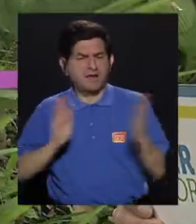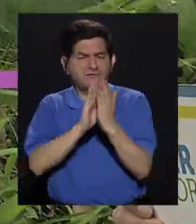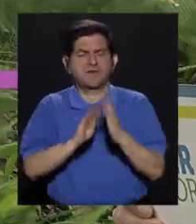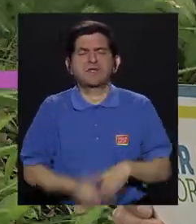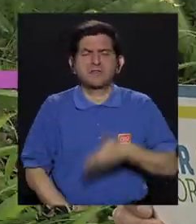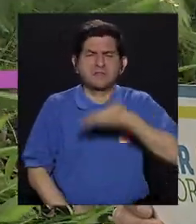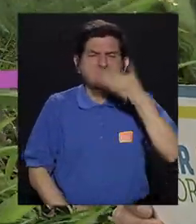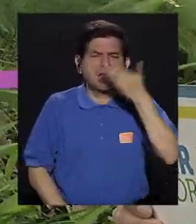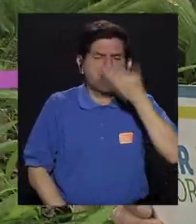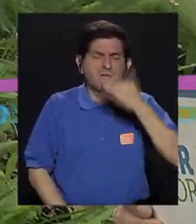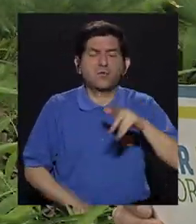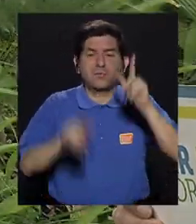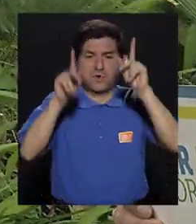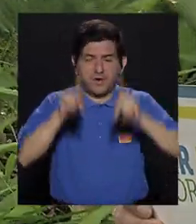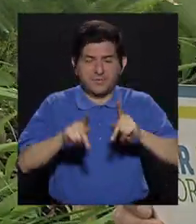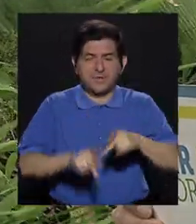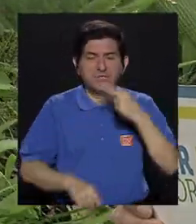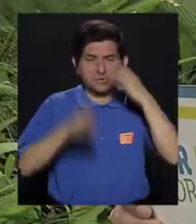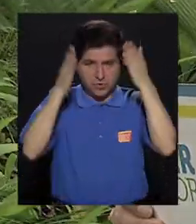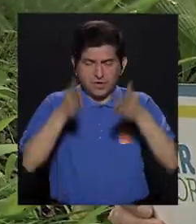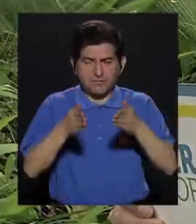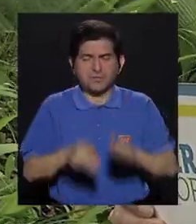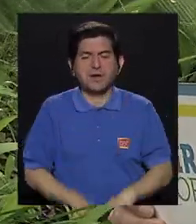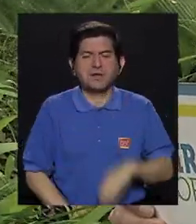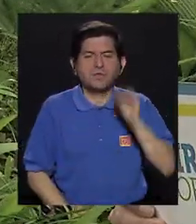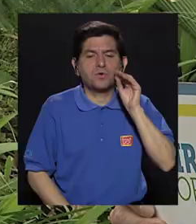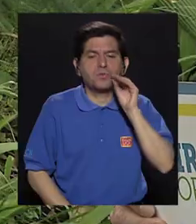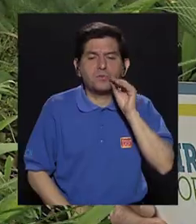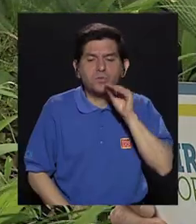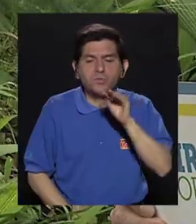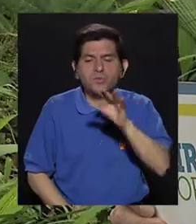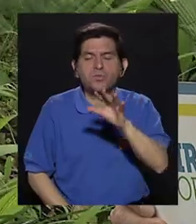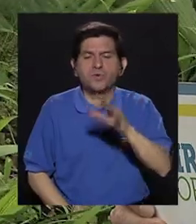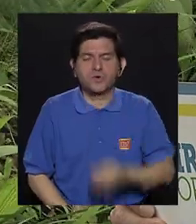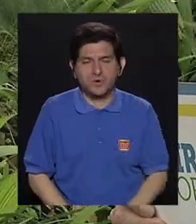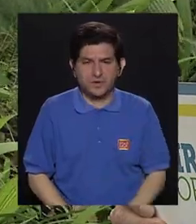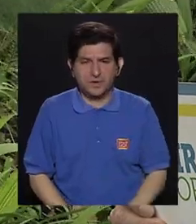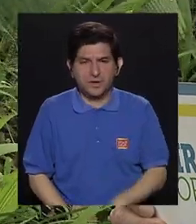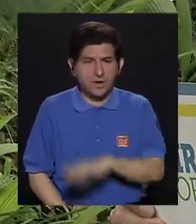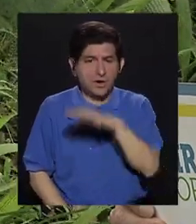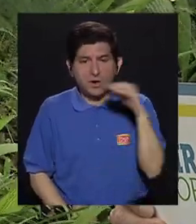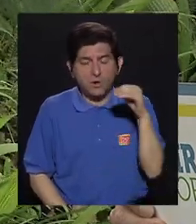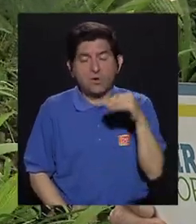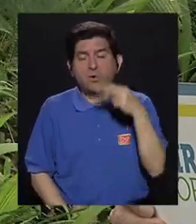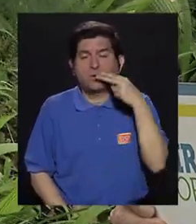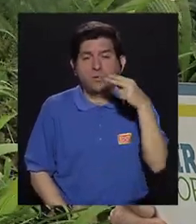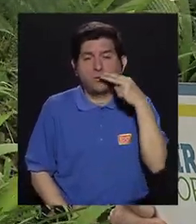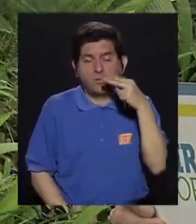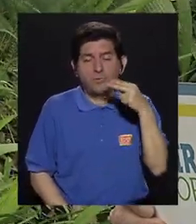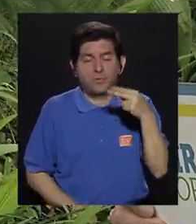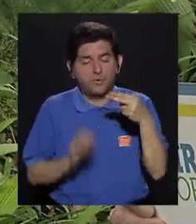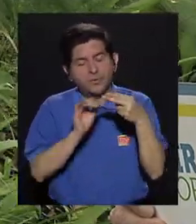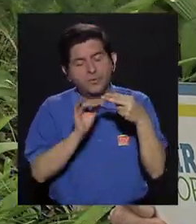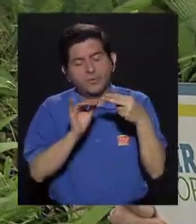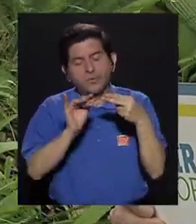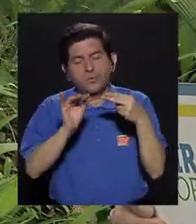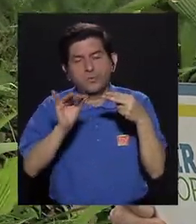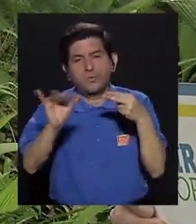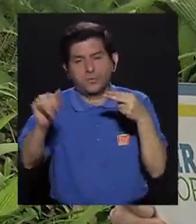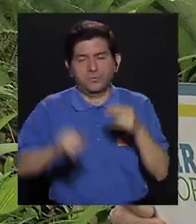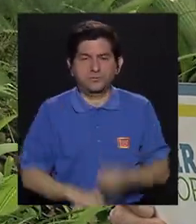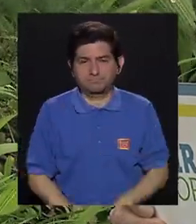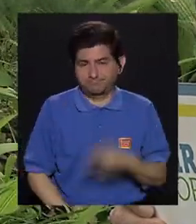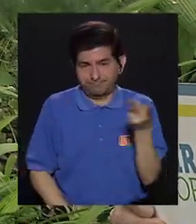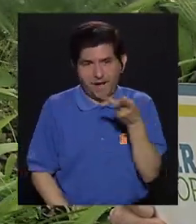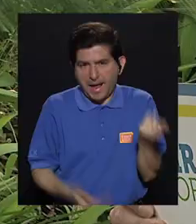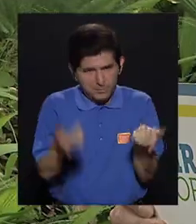de segunda mano del fumador, ya sea aquel humo que sale directamente del cigarrillo encendido o el que es